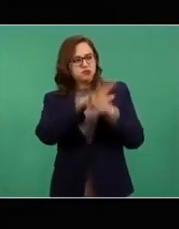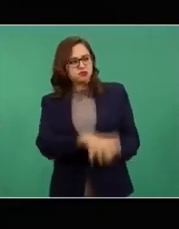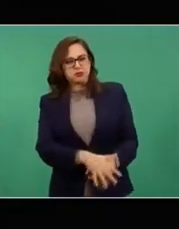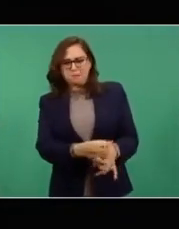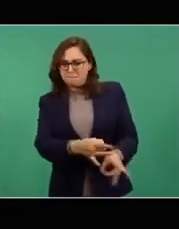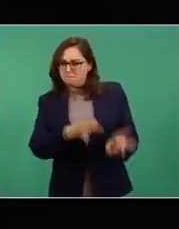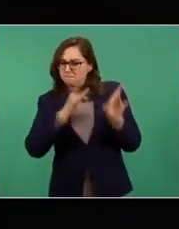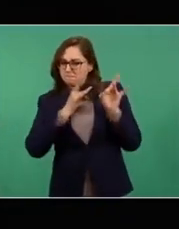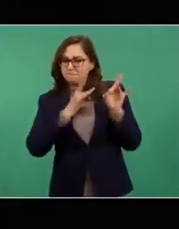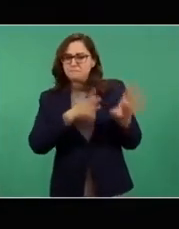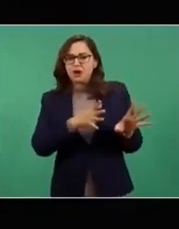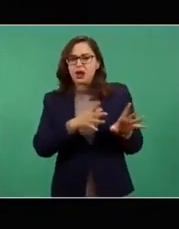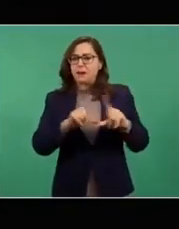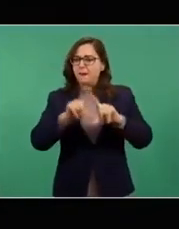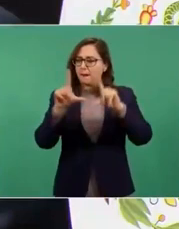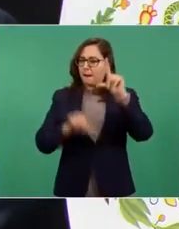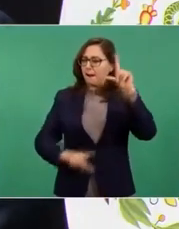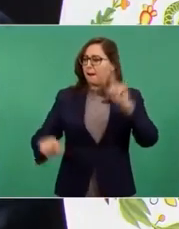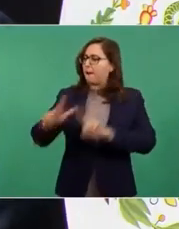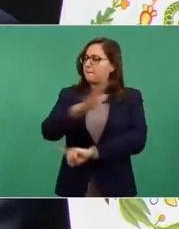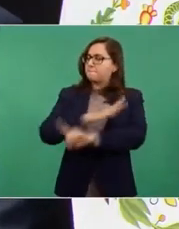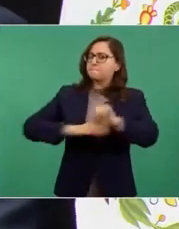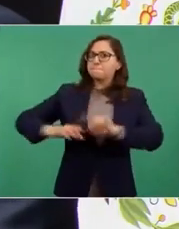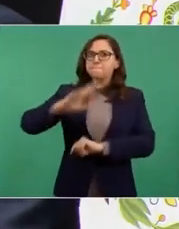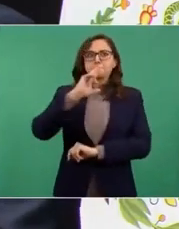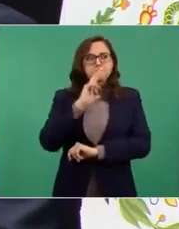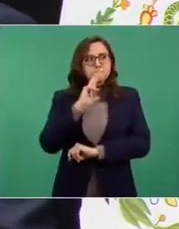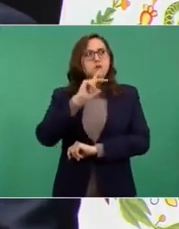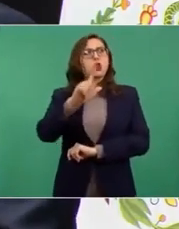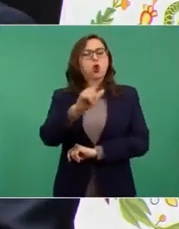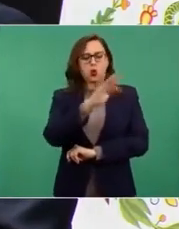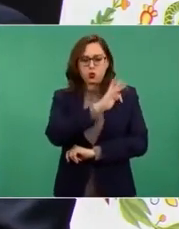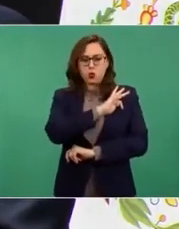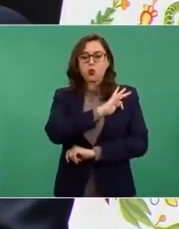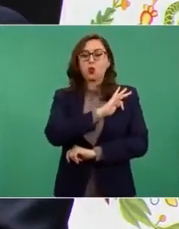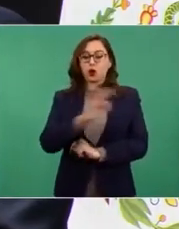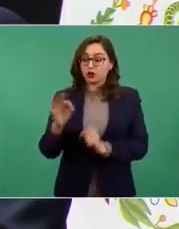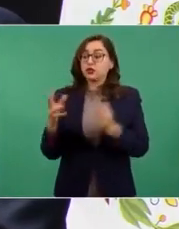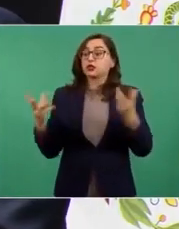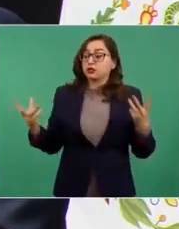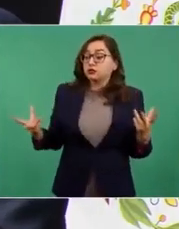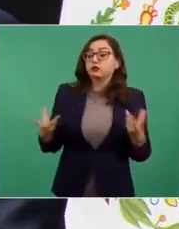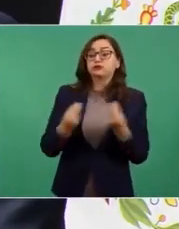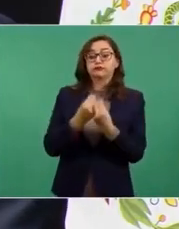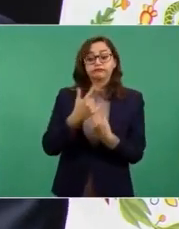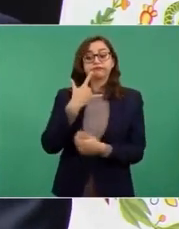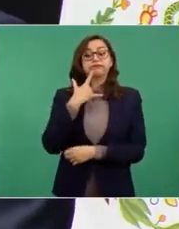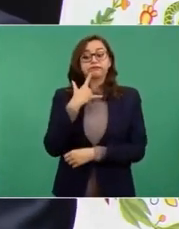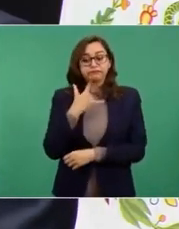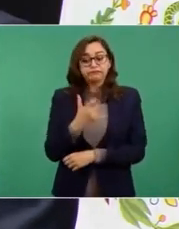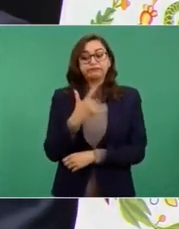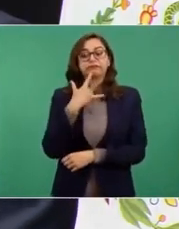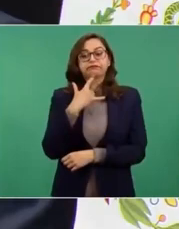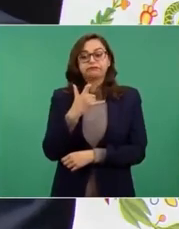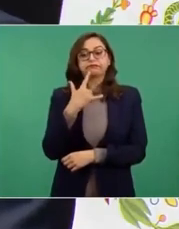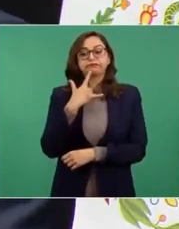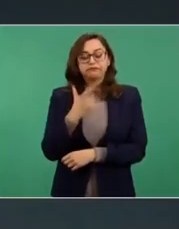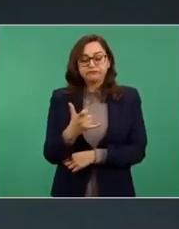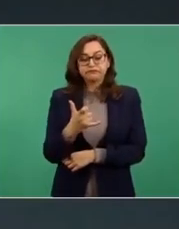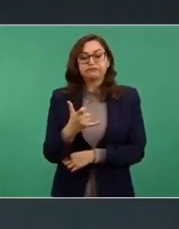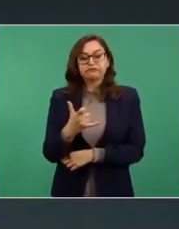ideal de vivir en una sociedad mejor. Nada bueno se puede esperar, en